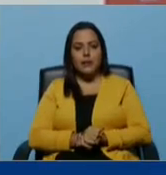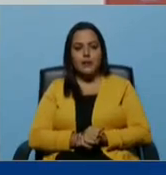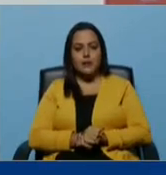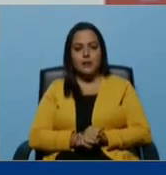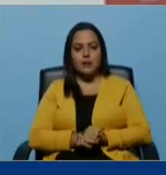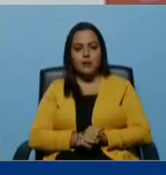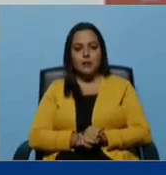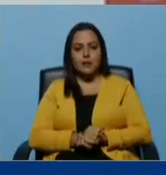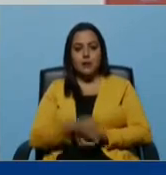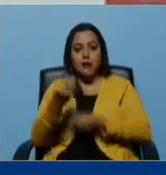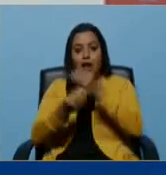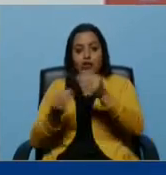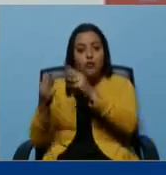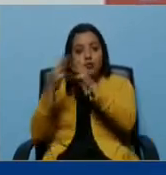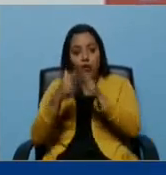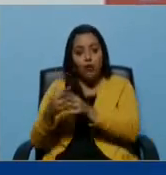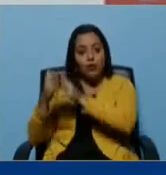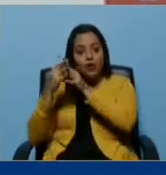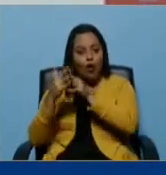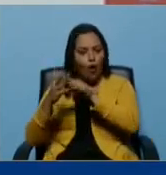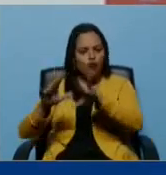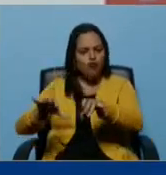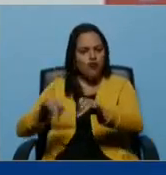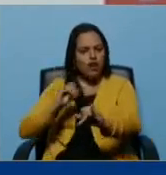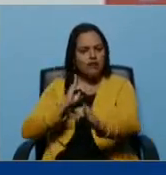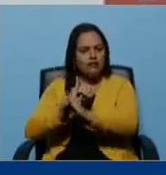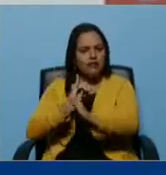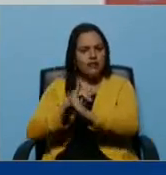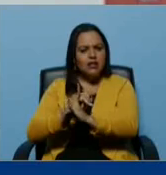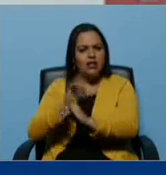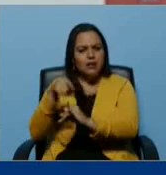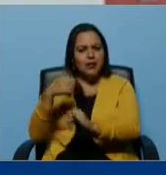imperialista, cibernético, fascista y criminal.